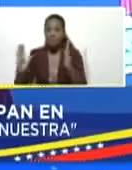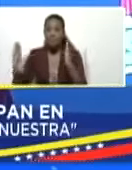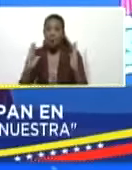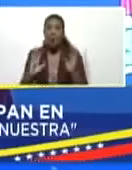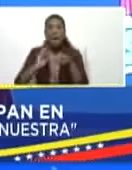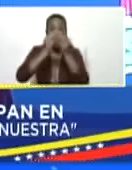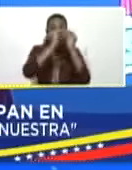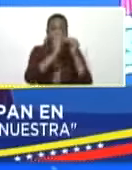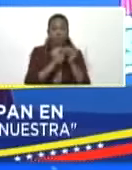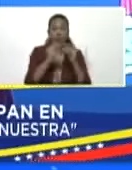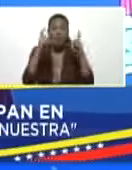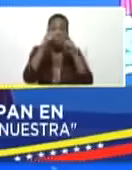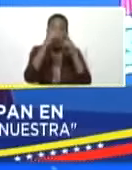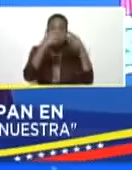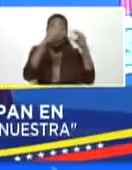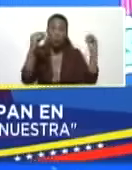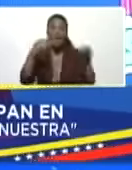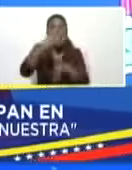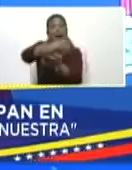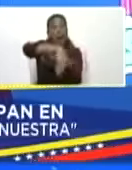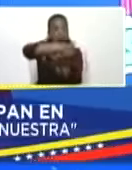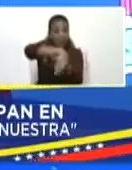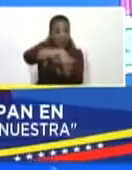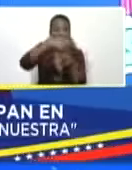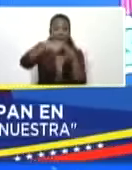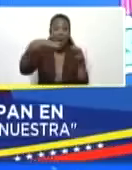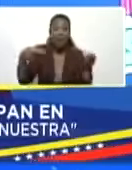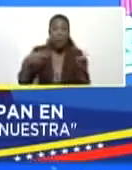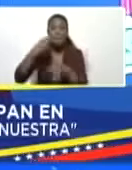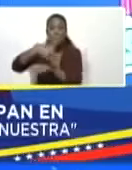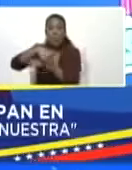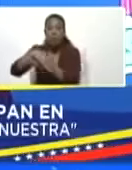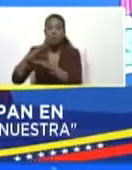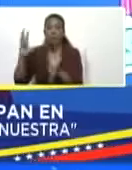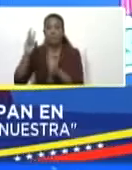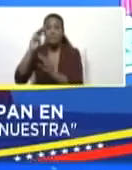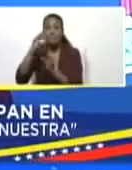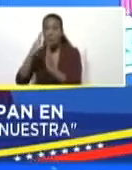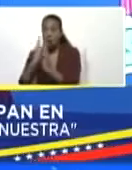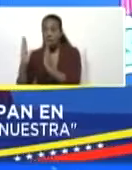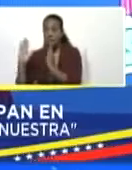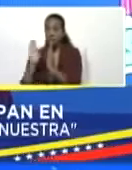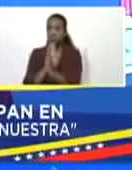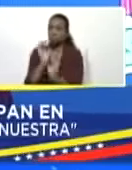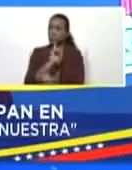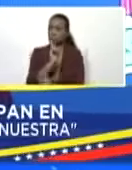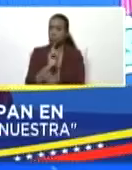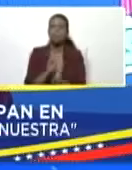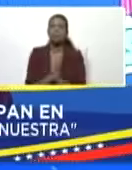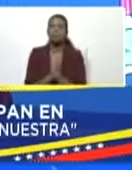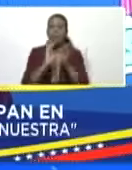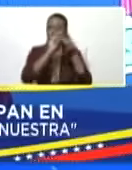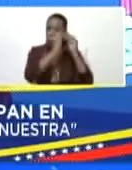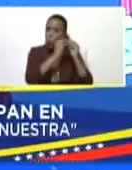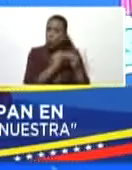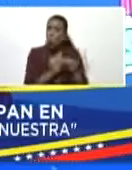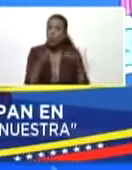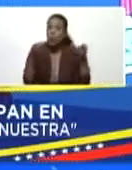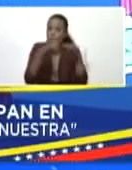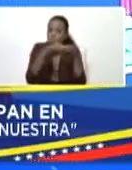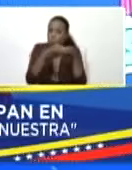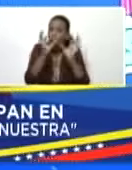aquí, Jorge. Calles, redes, medios y paredes. El jefe de este